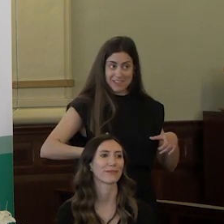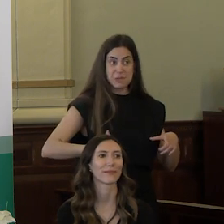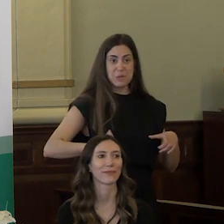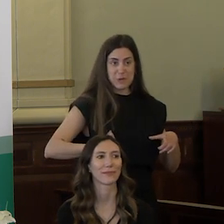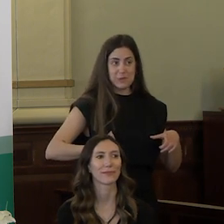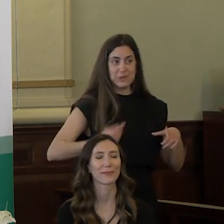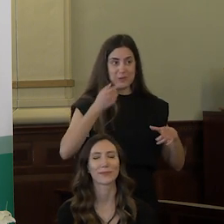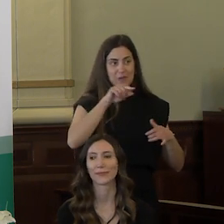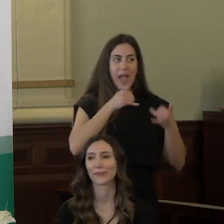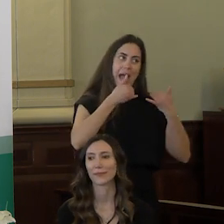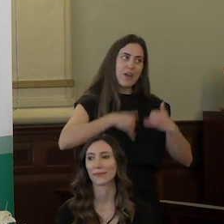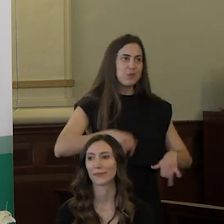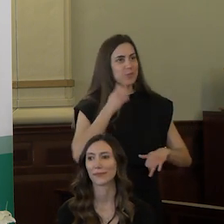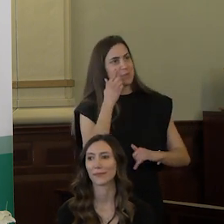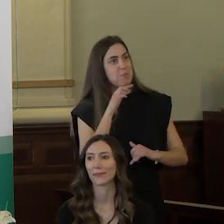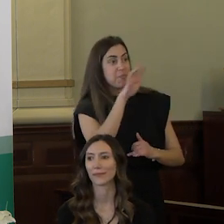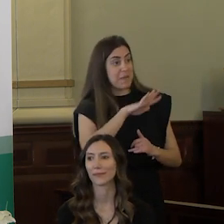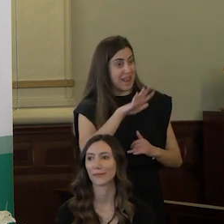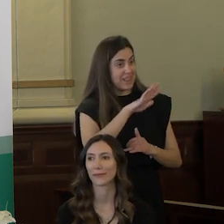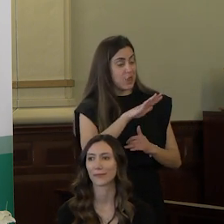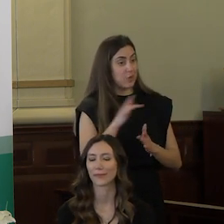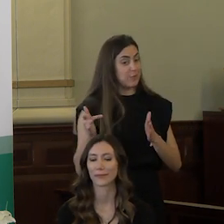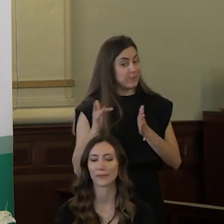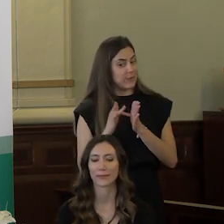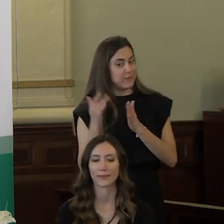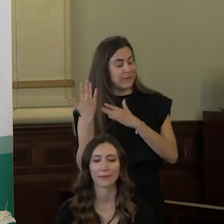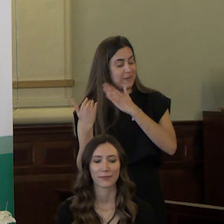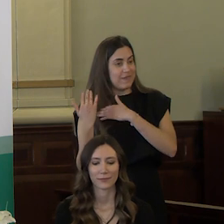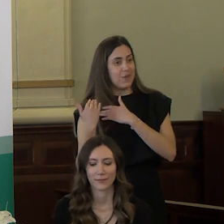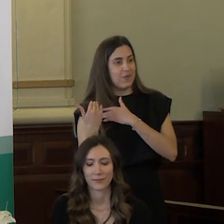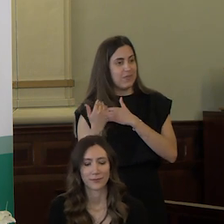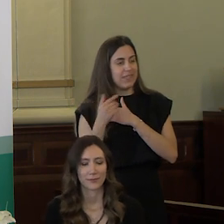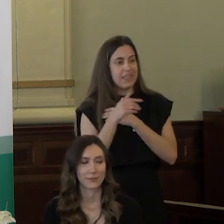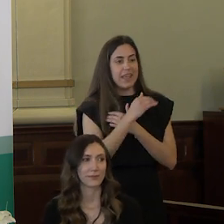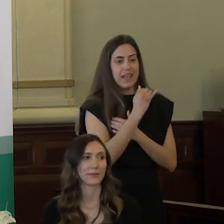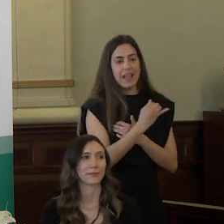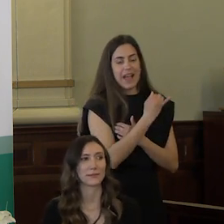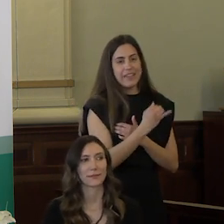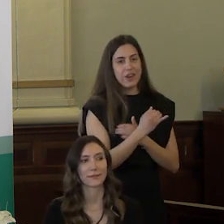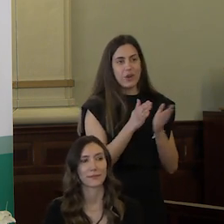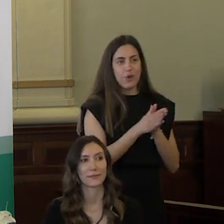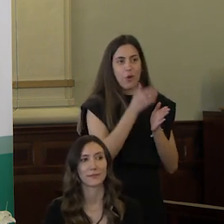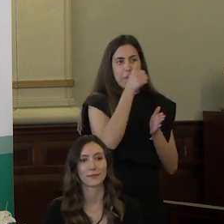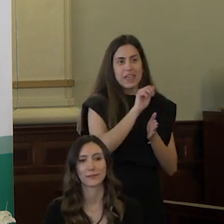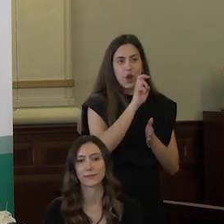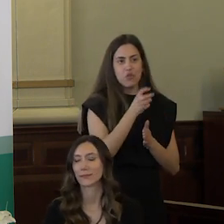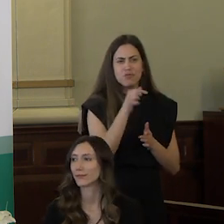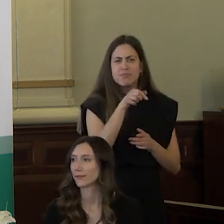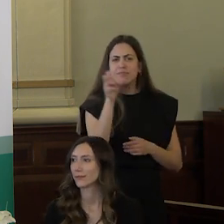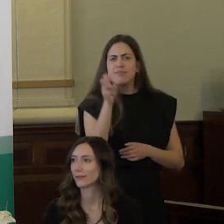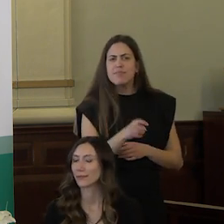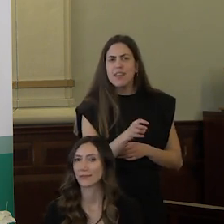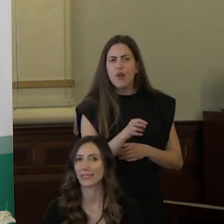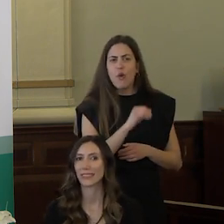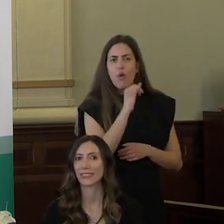hacíamos un acto similar donde Javier tomaba el relevo de otro compañero que le tenemos por aquí, no sé, está por ahí